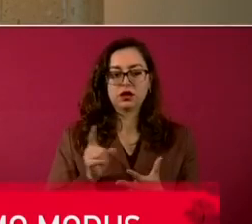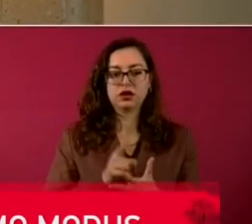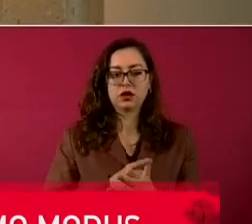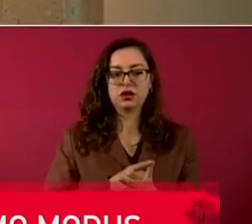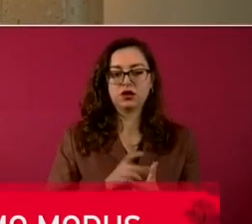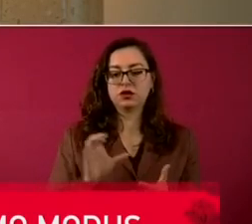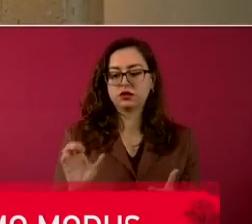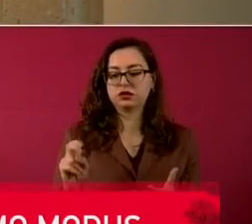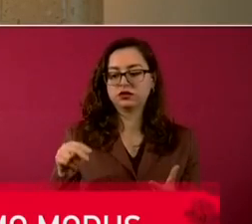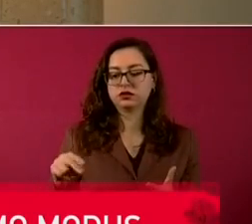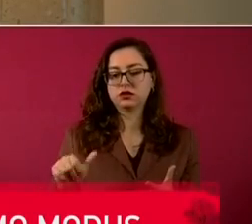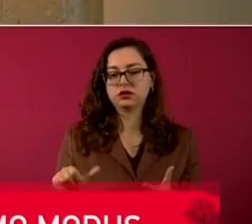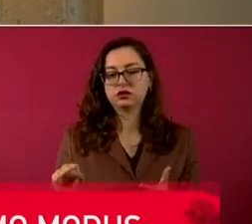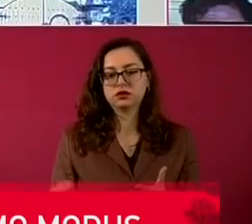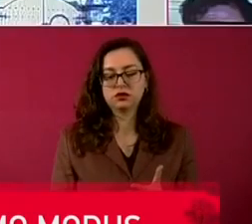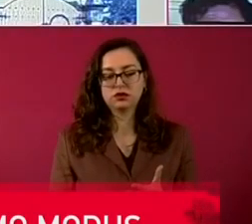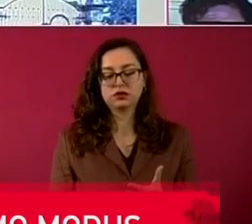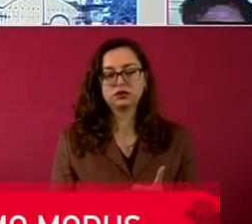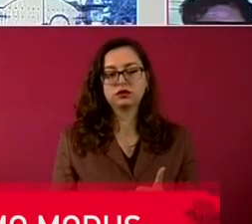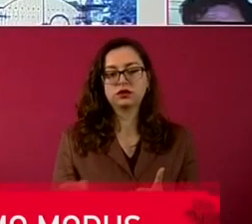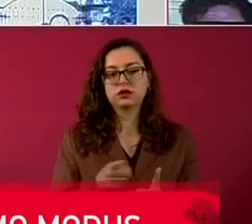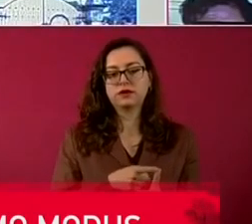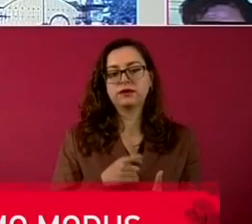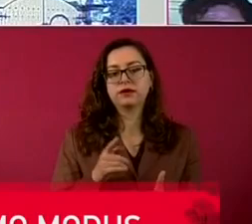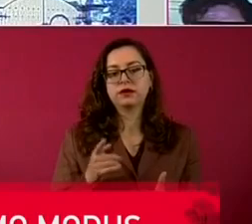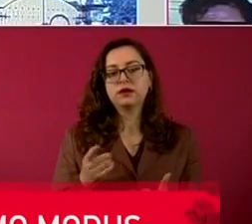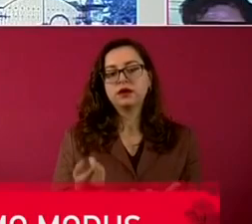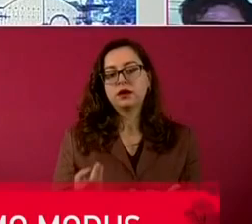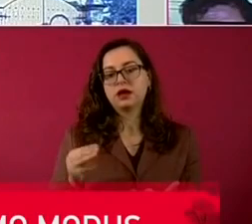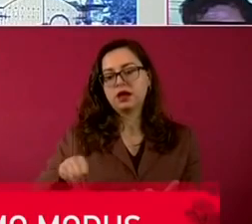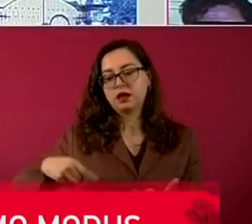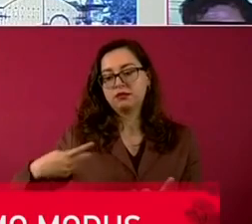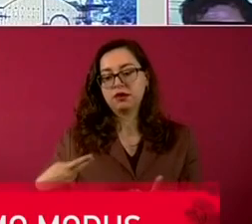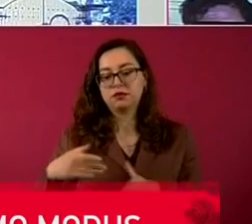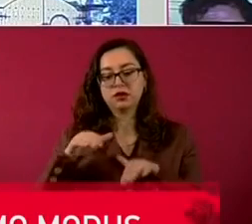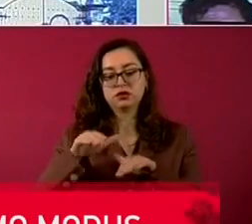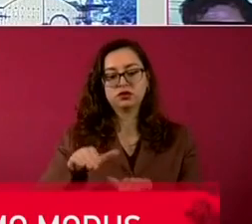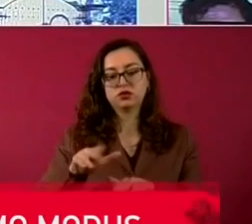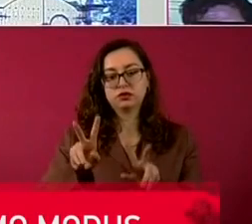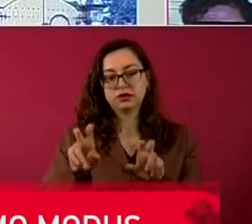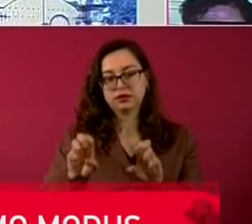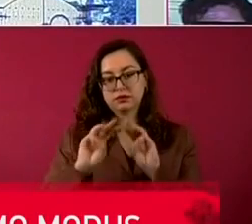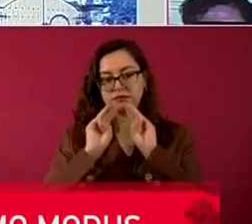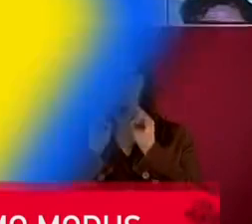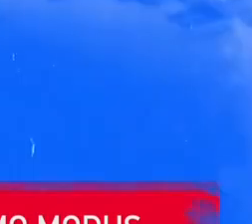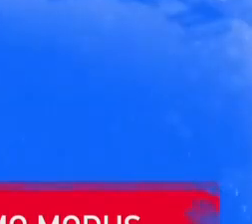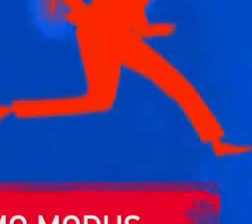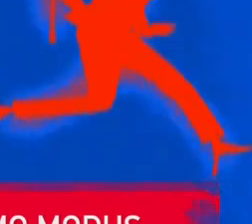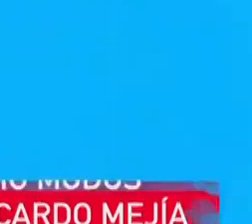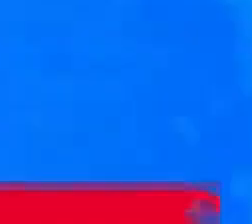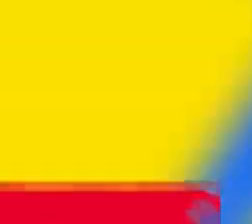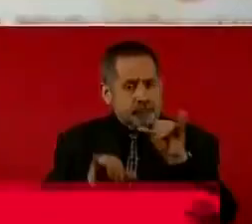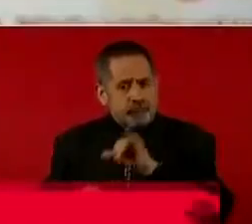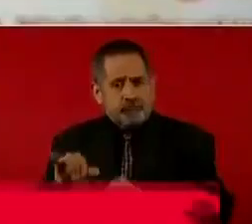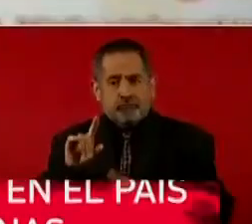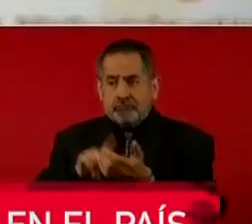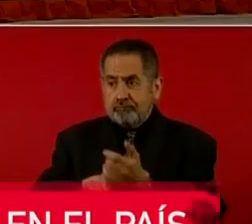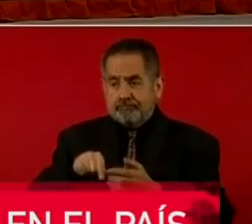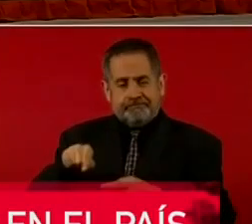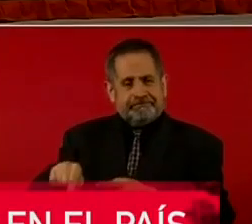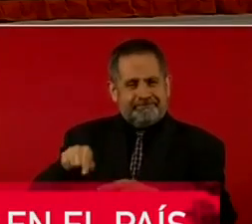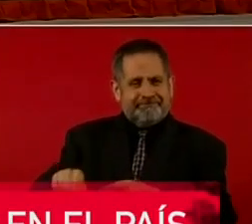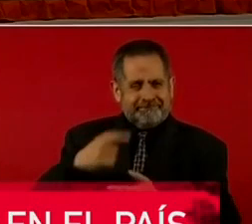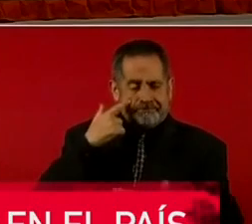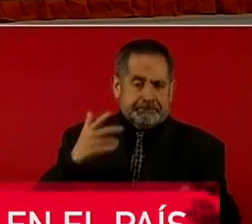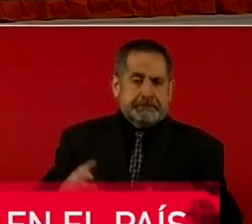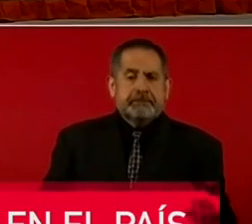señaló que en el hecho criminal hay al menos ocho cómplices y que se trabaja para capturar a los responsables. De acuerdo